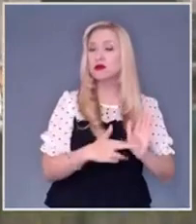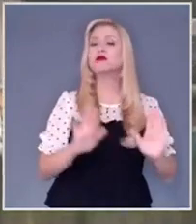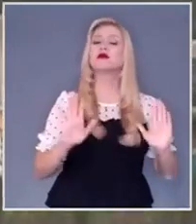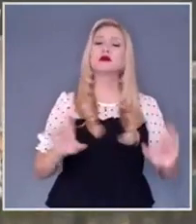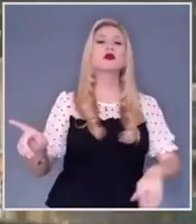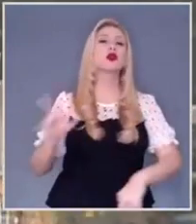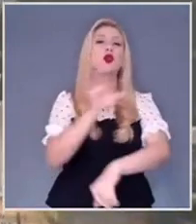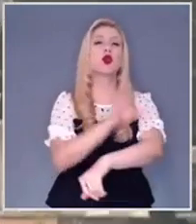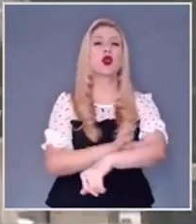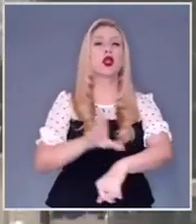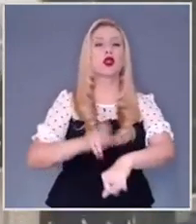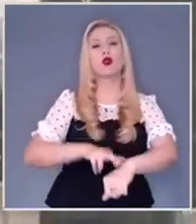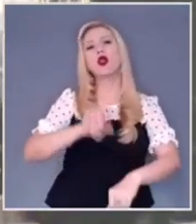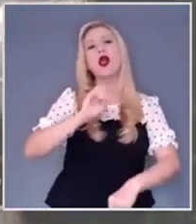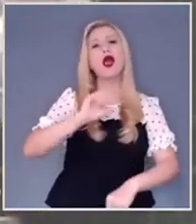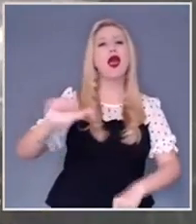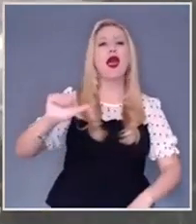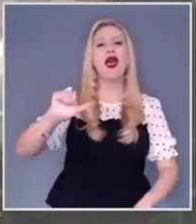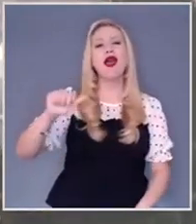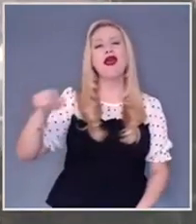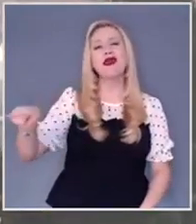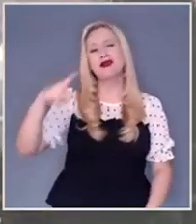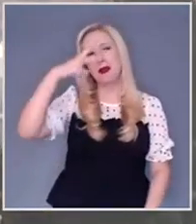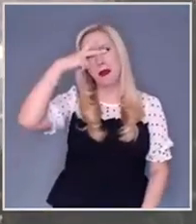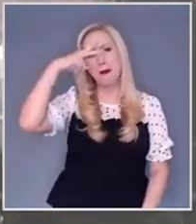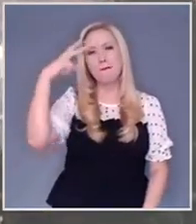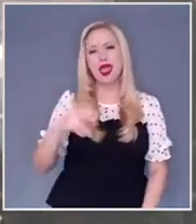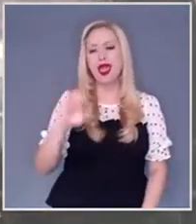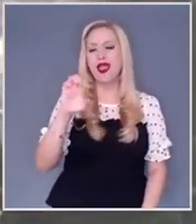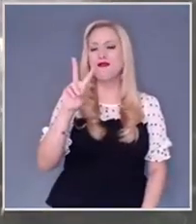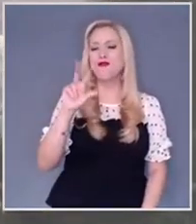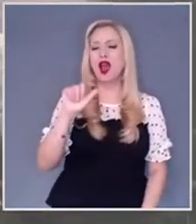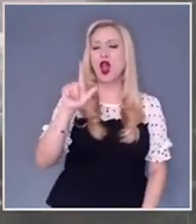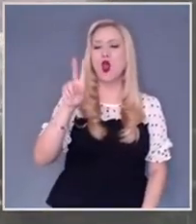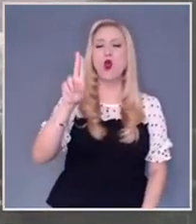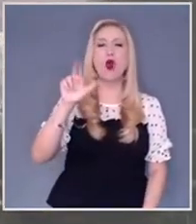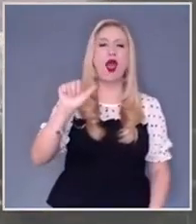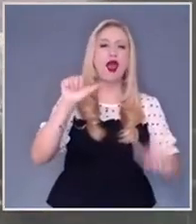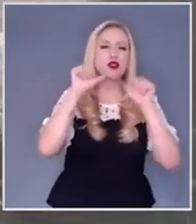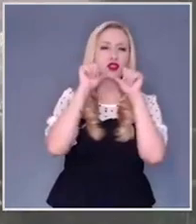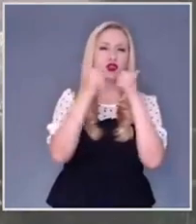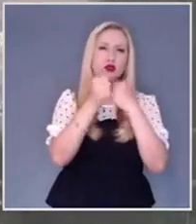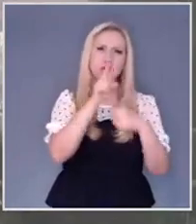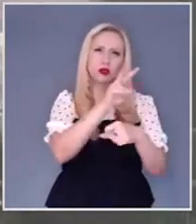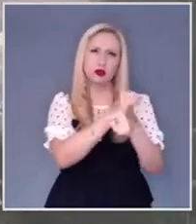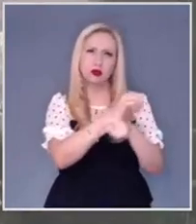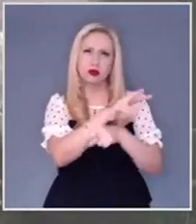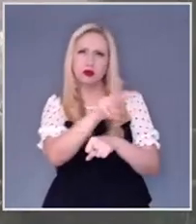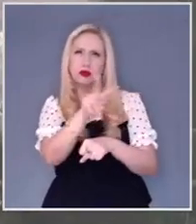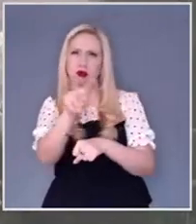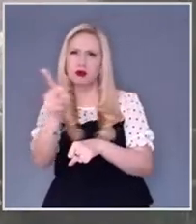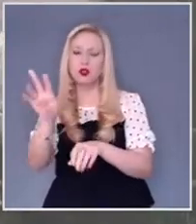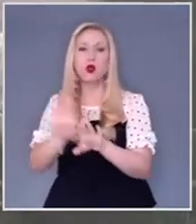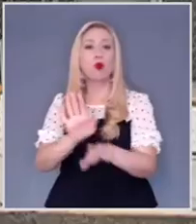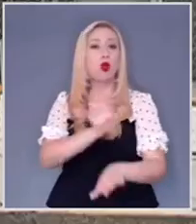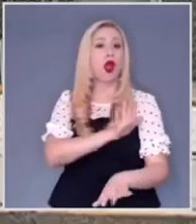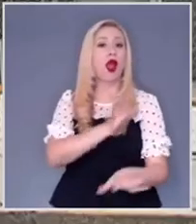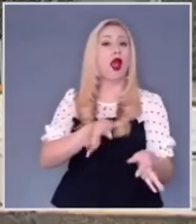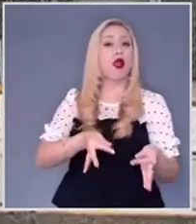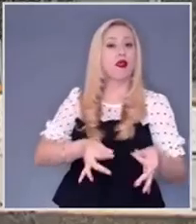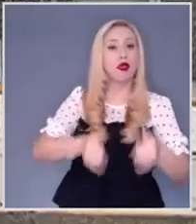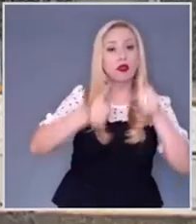méxico evalúa al presentar hallazgos 2020 calidad de la justicia resultados de los observatorios de audiencias y